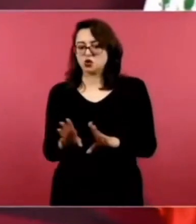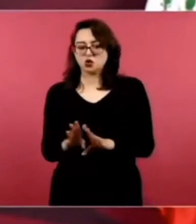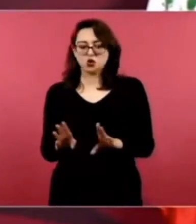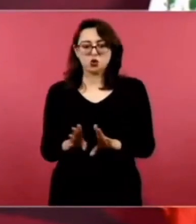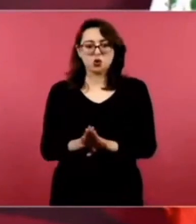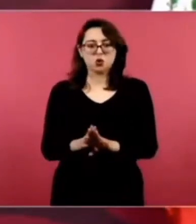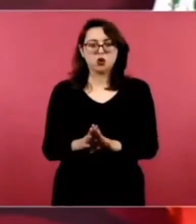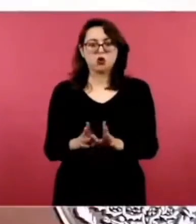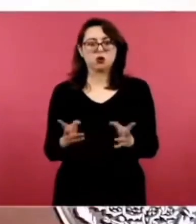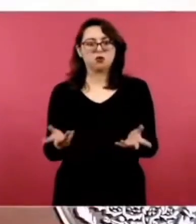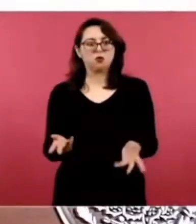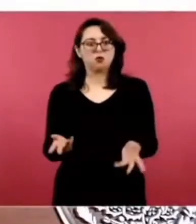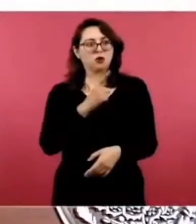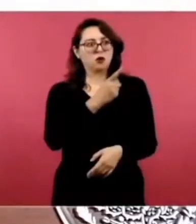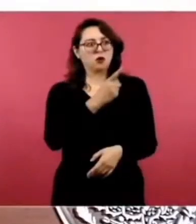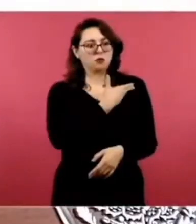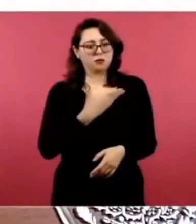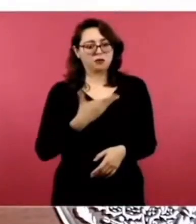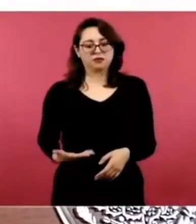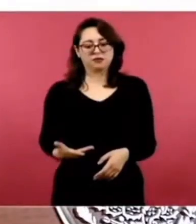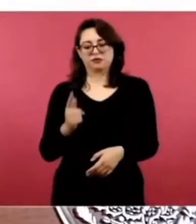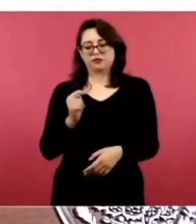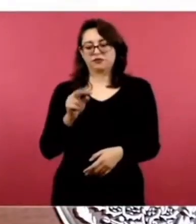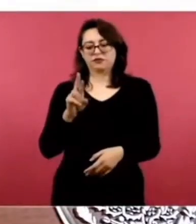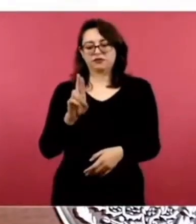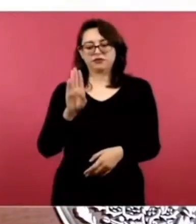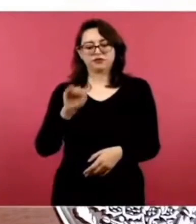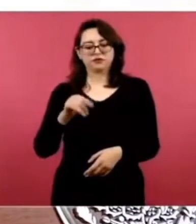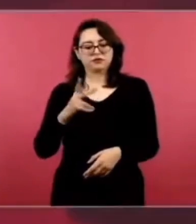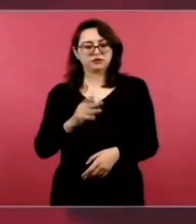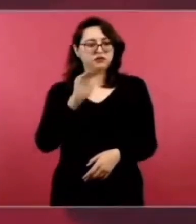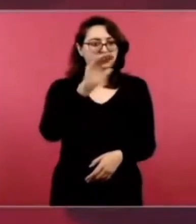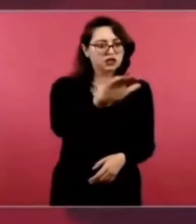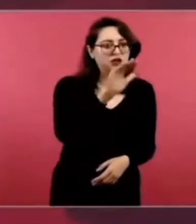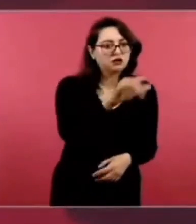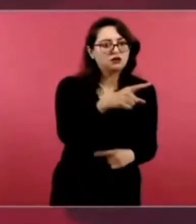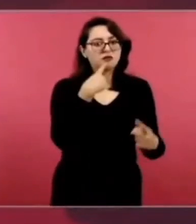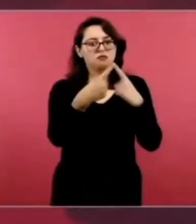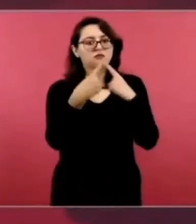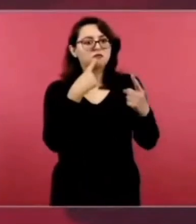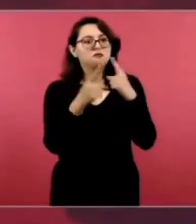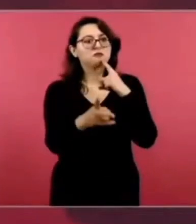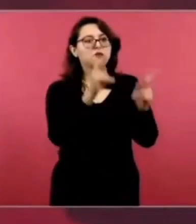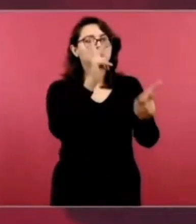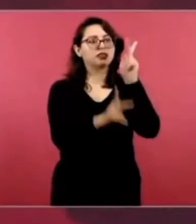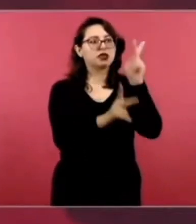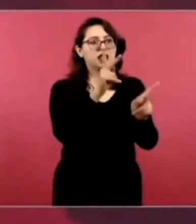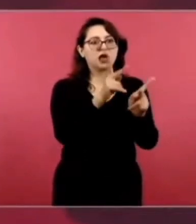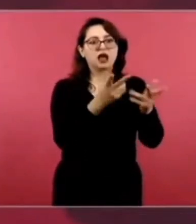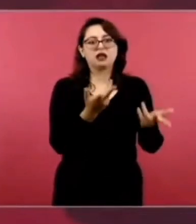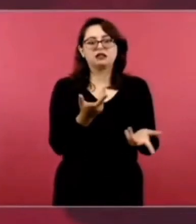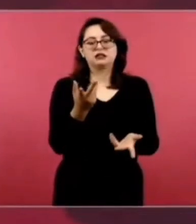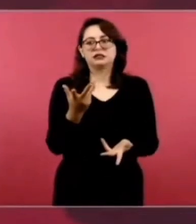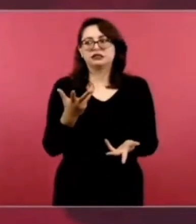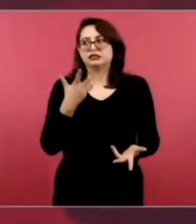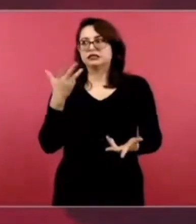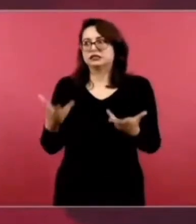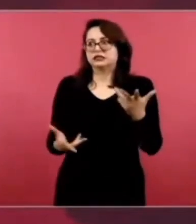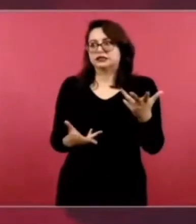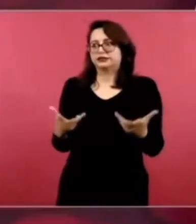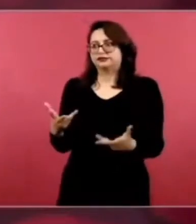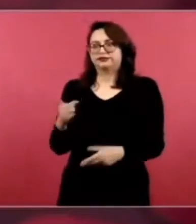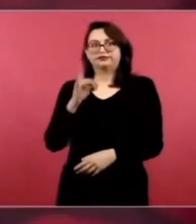a irle a decir al presidente Trump de que se habían suspendido